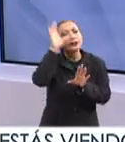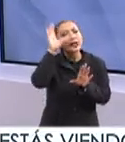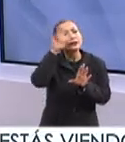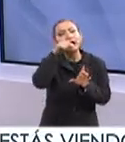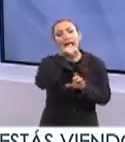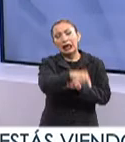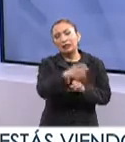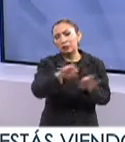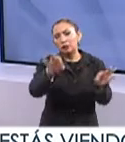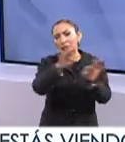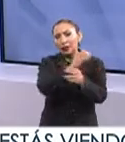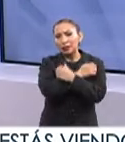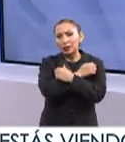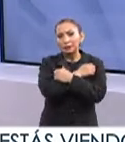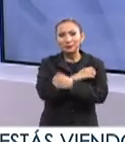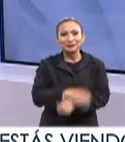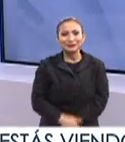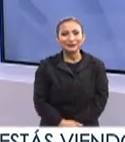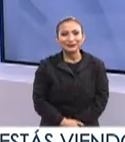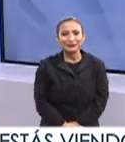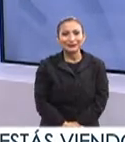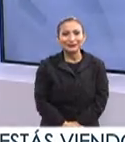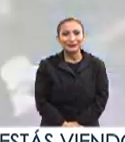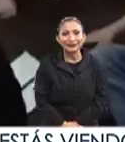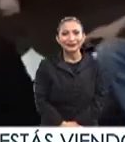es esencial en la educación.